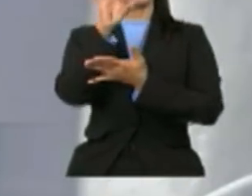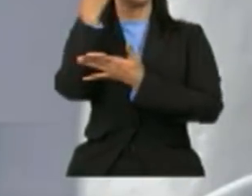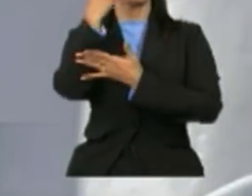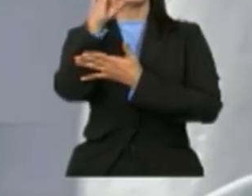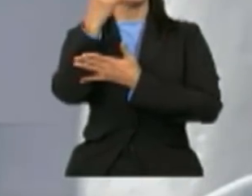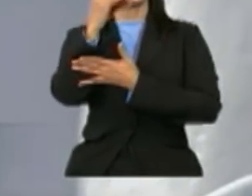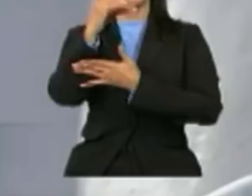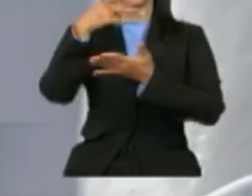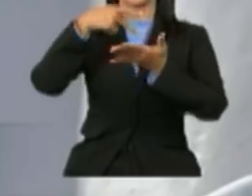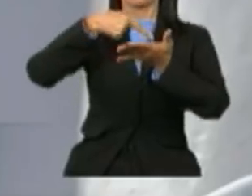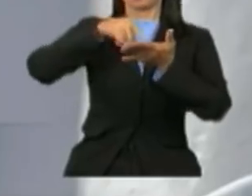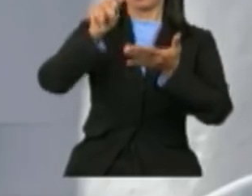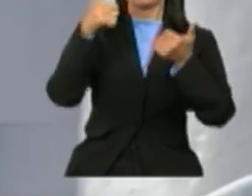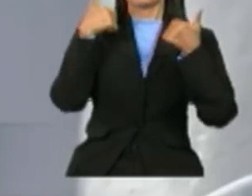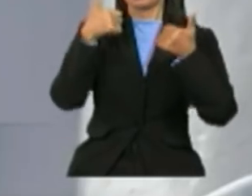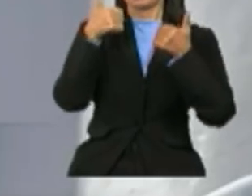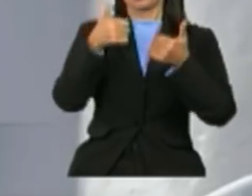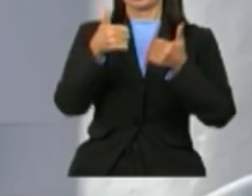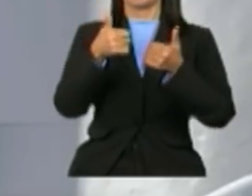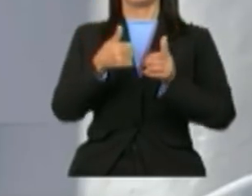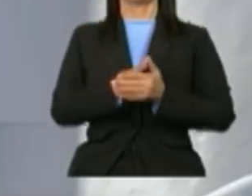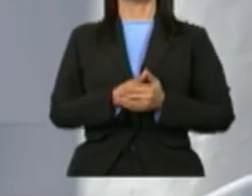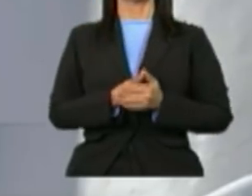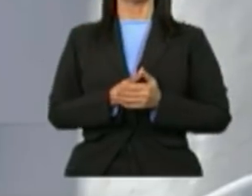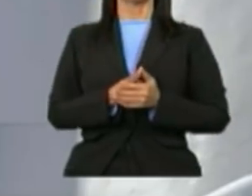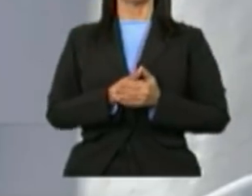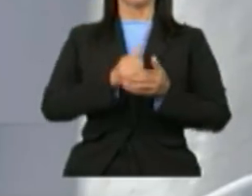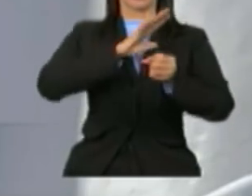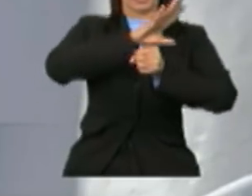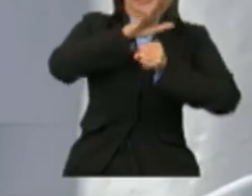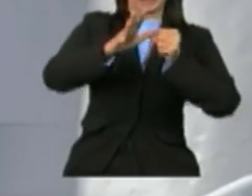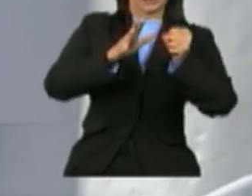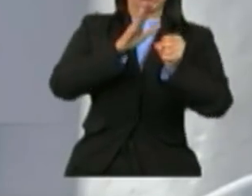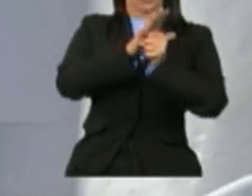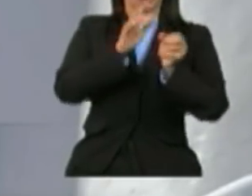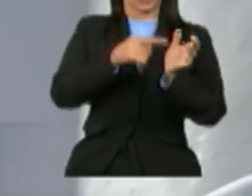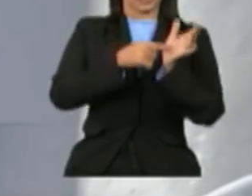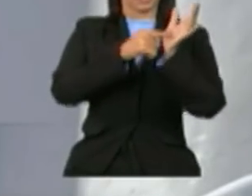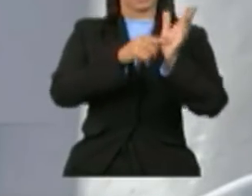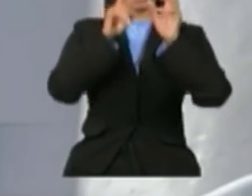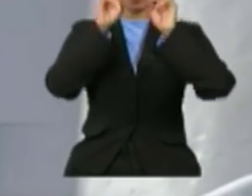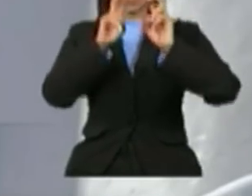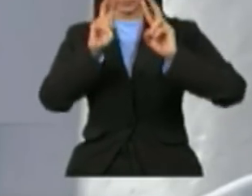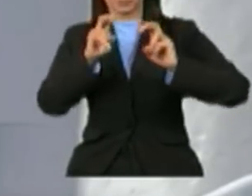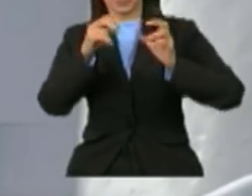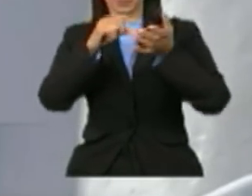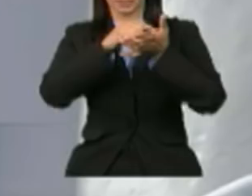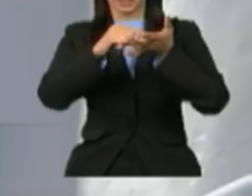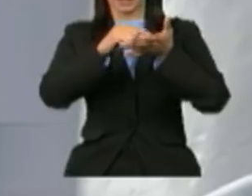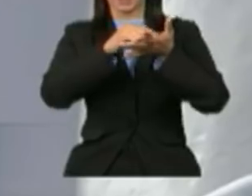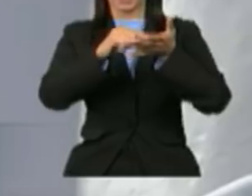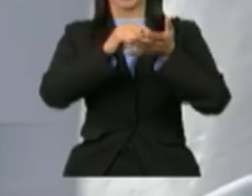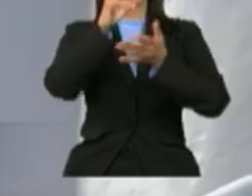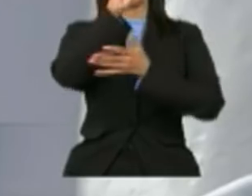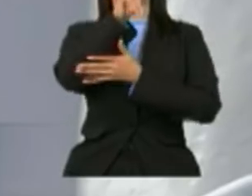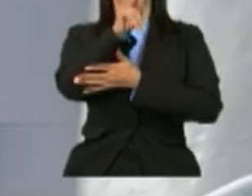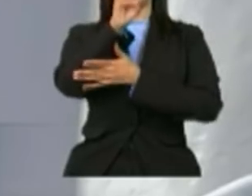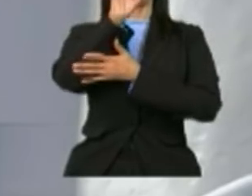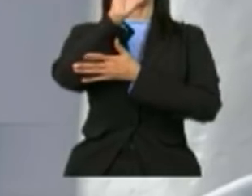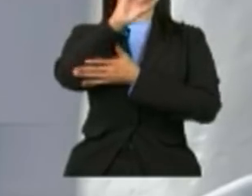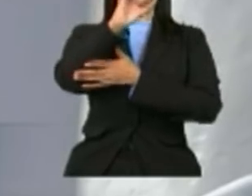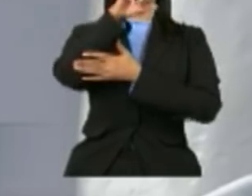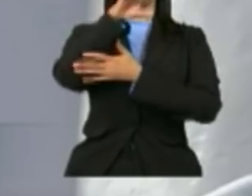11.718 descartados por pruebas de laboratorio y el total de muestras de PCR procesadas, como acabo de